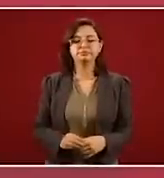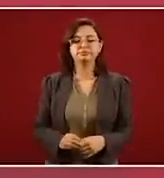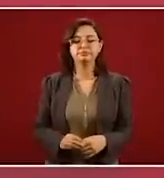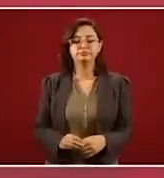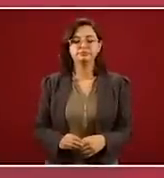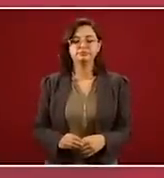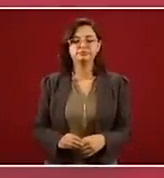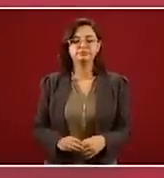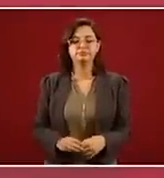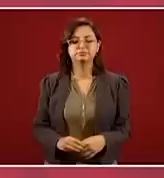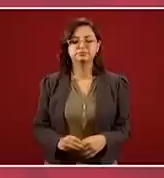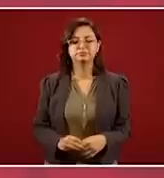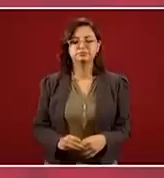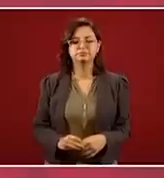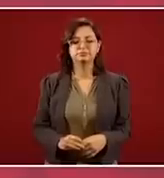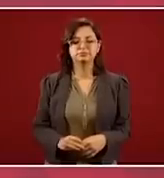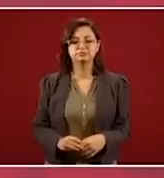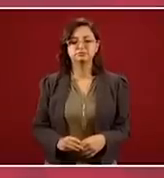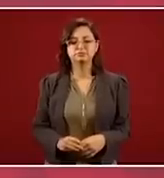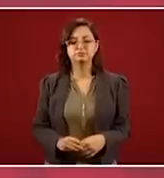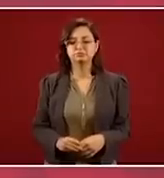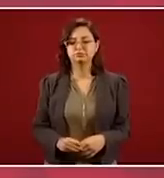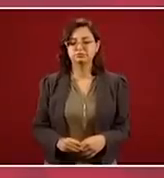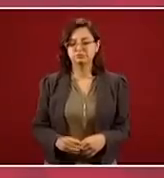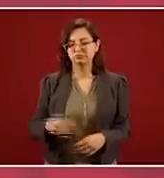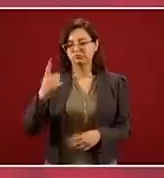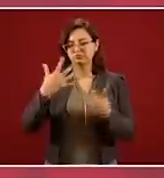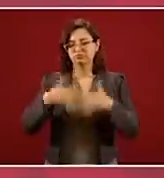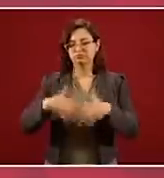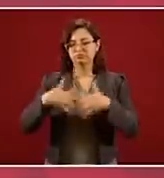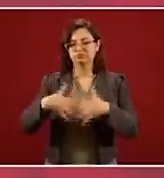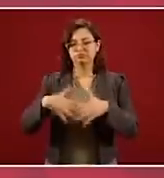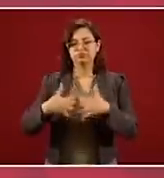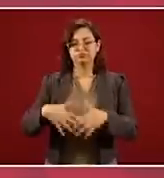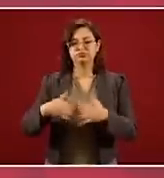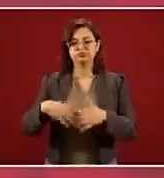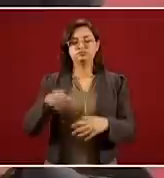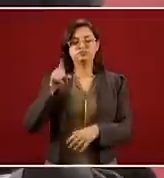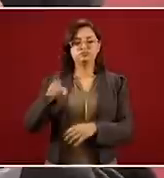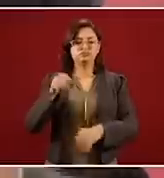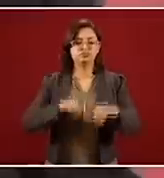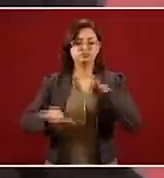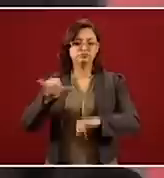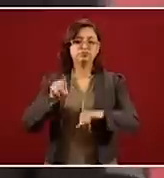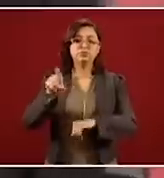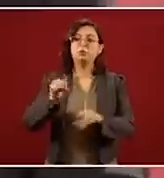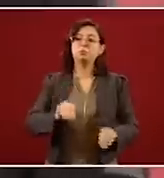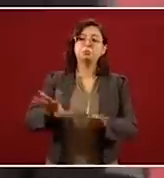para una planta para producir coque. Está ahí.